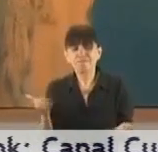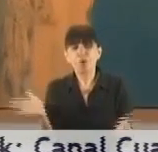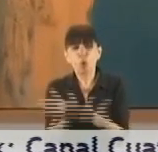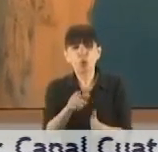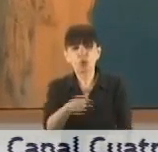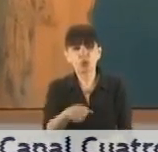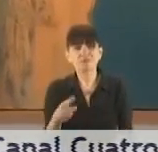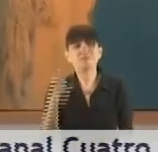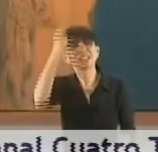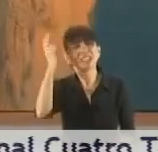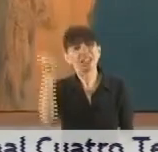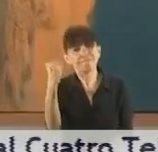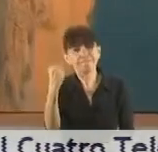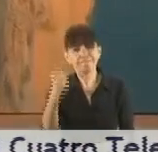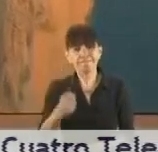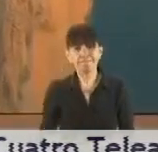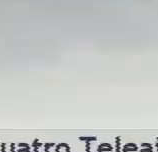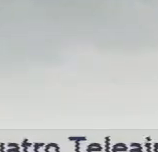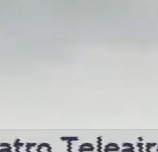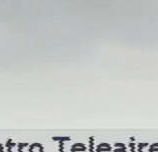¡Viva Chile!